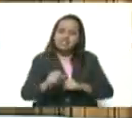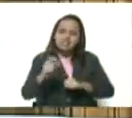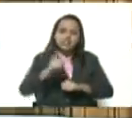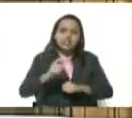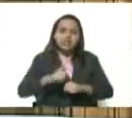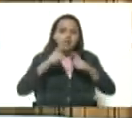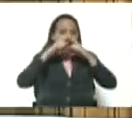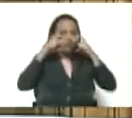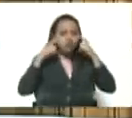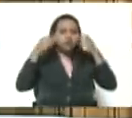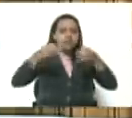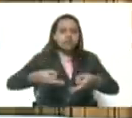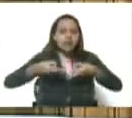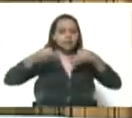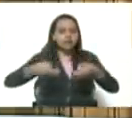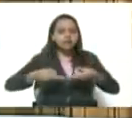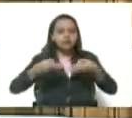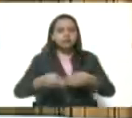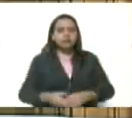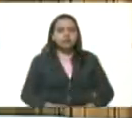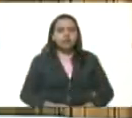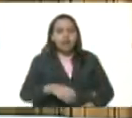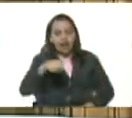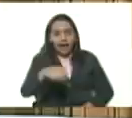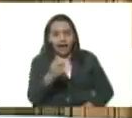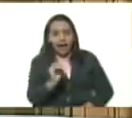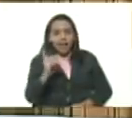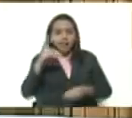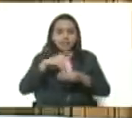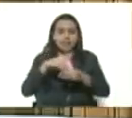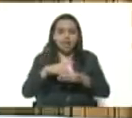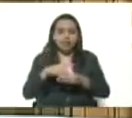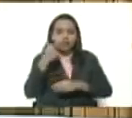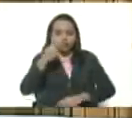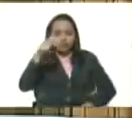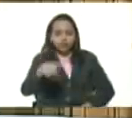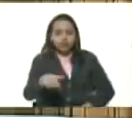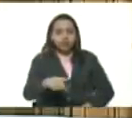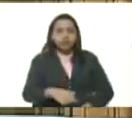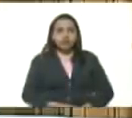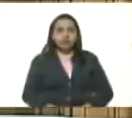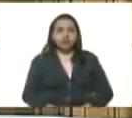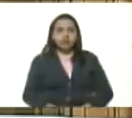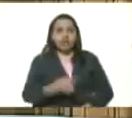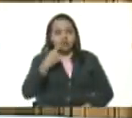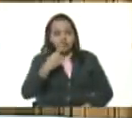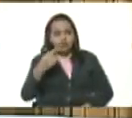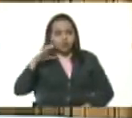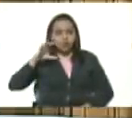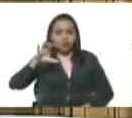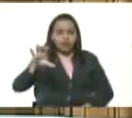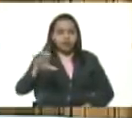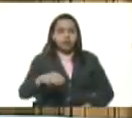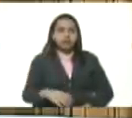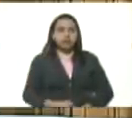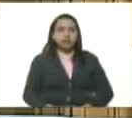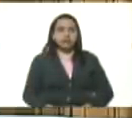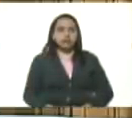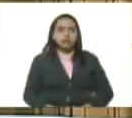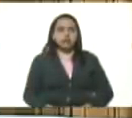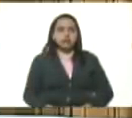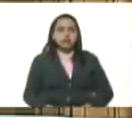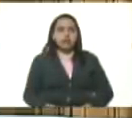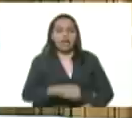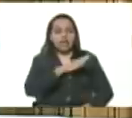necesario. Aquí están los datos del día de hoy. Lo dice un país que ha